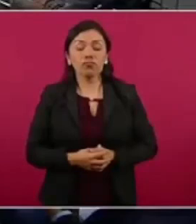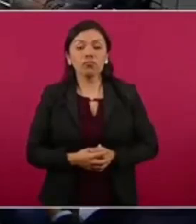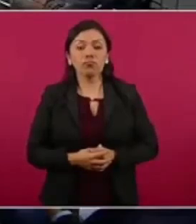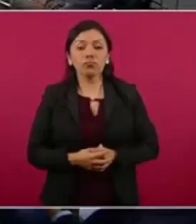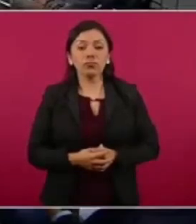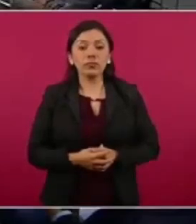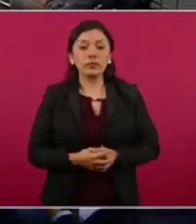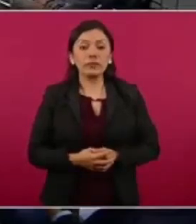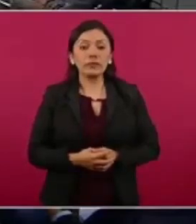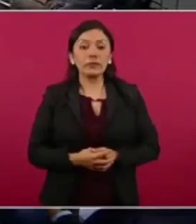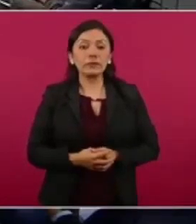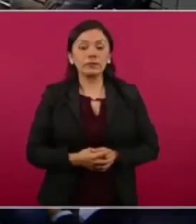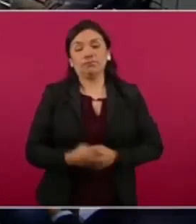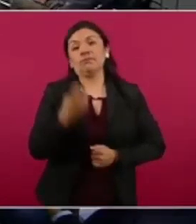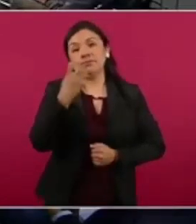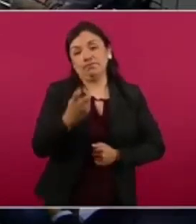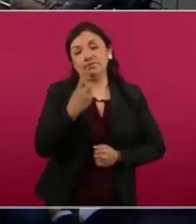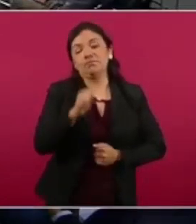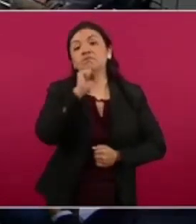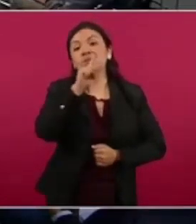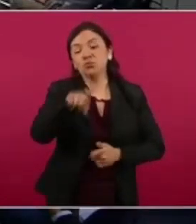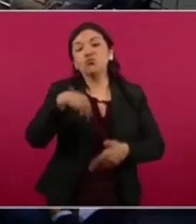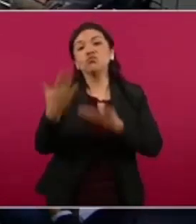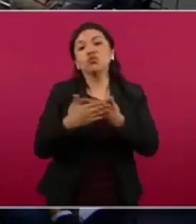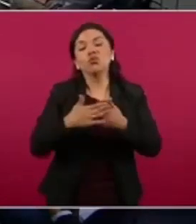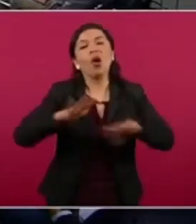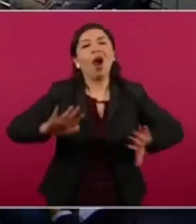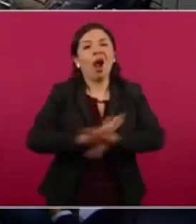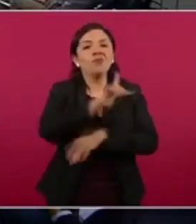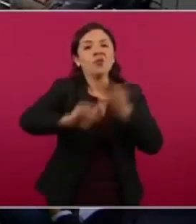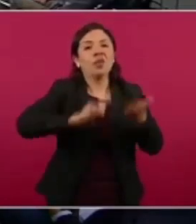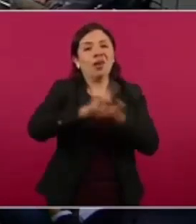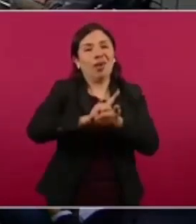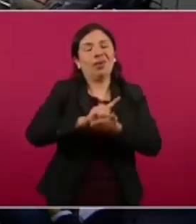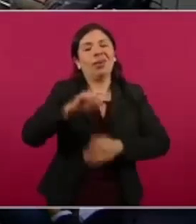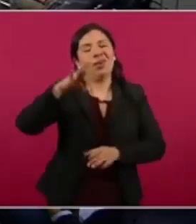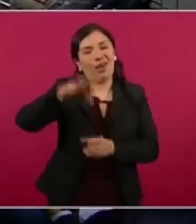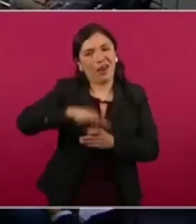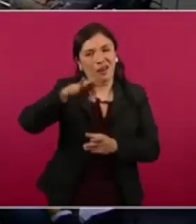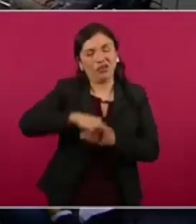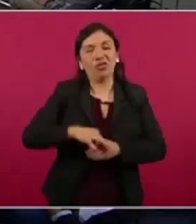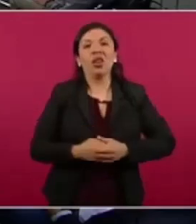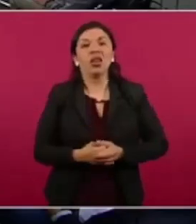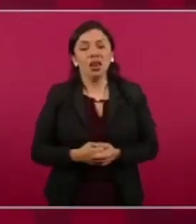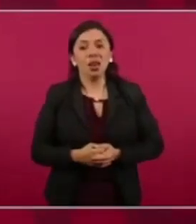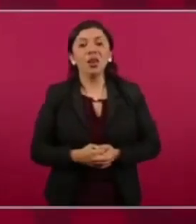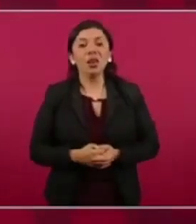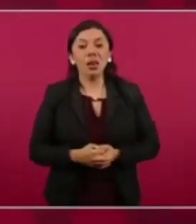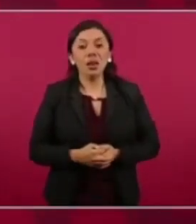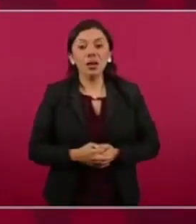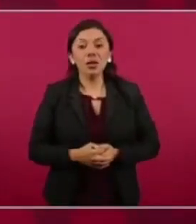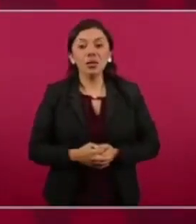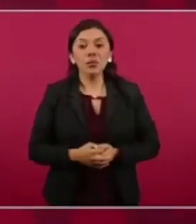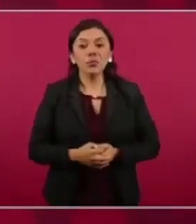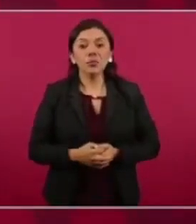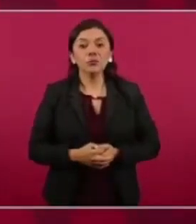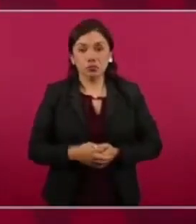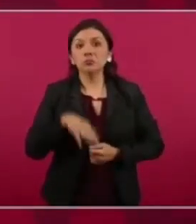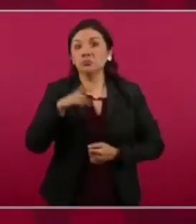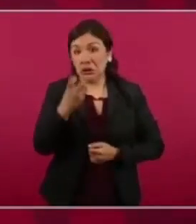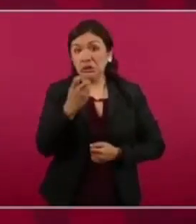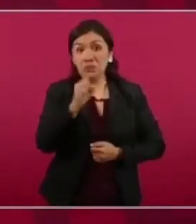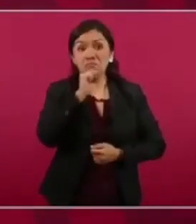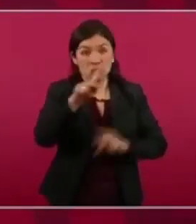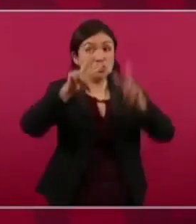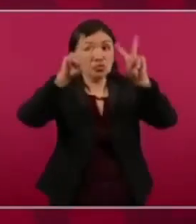es parte de la reforma electoral, ¿sí? Y sí vamos a tratar los dos temas,